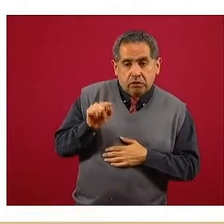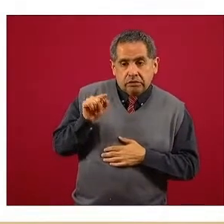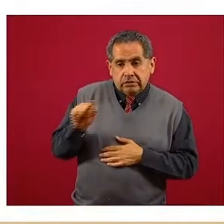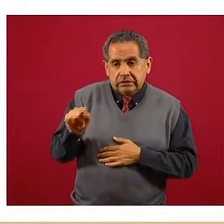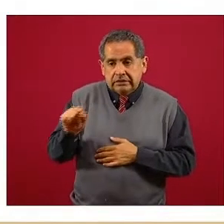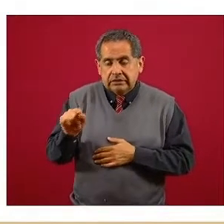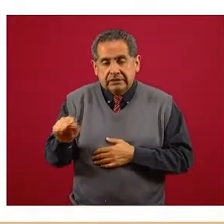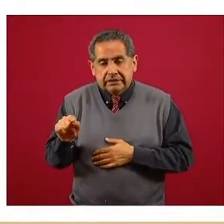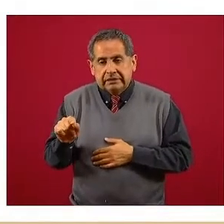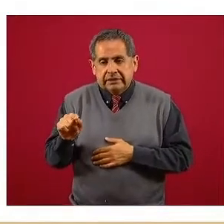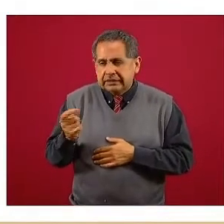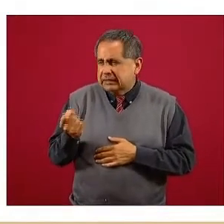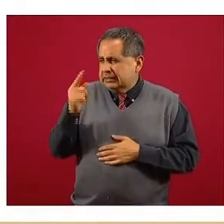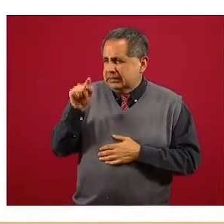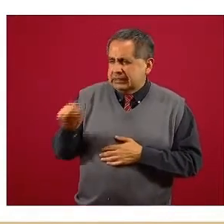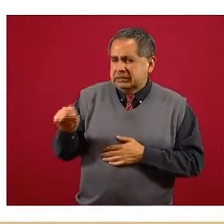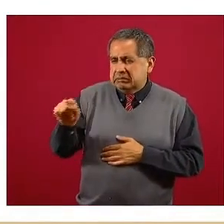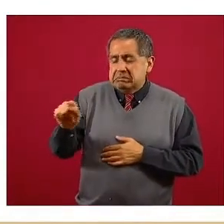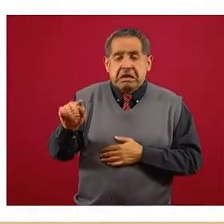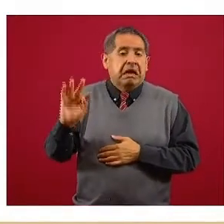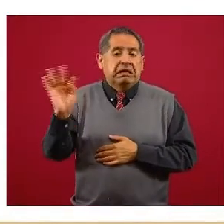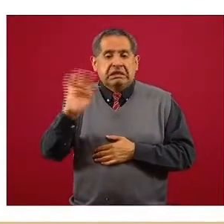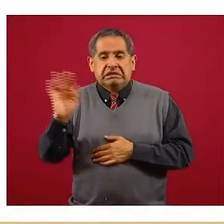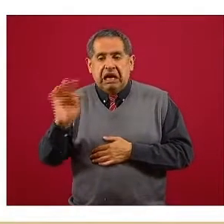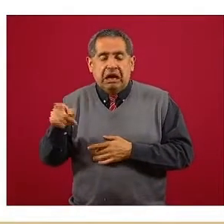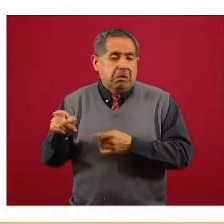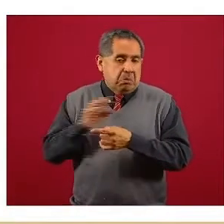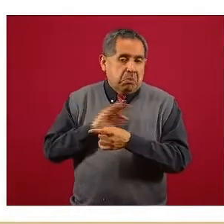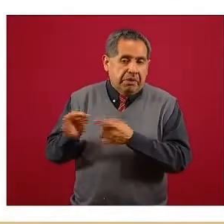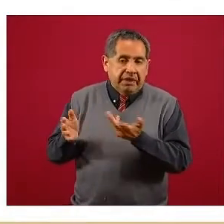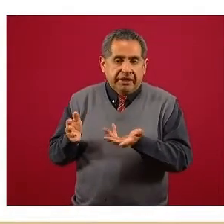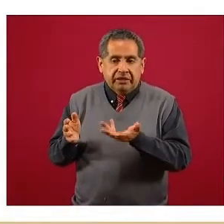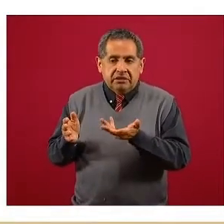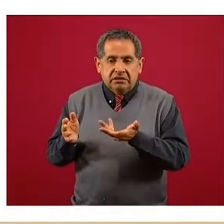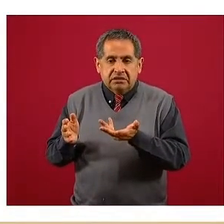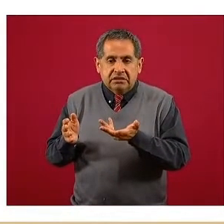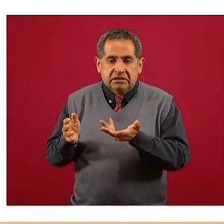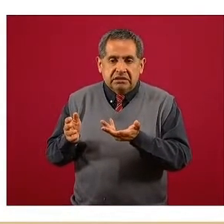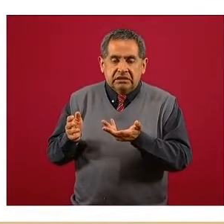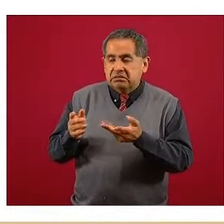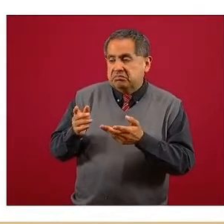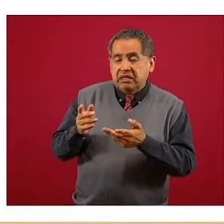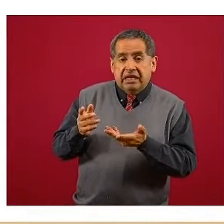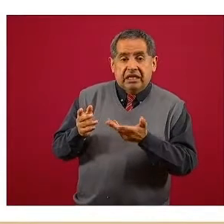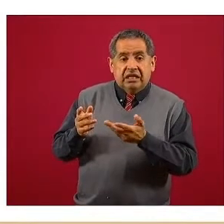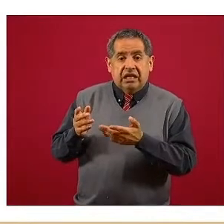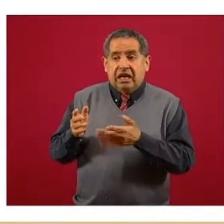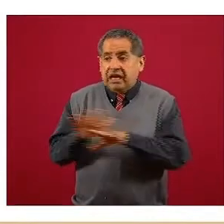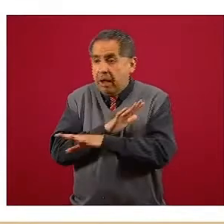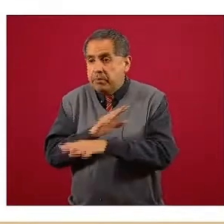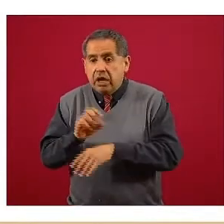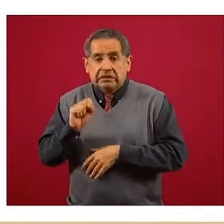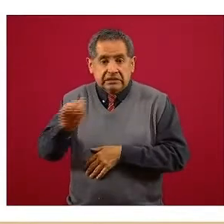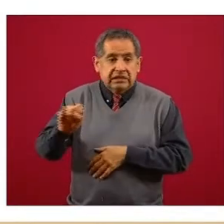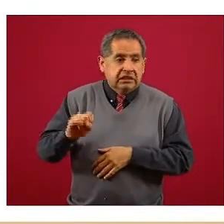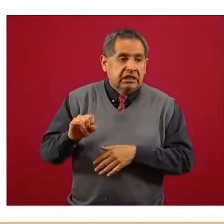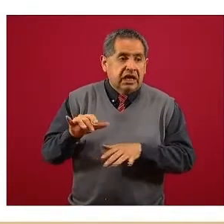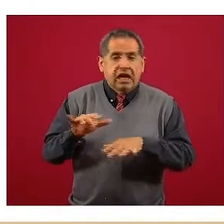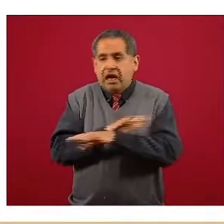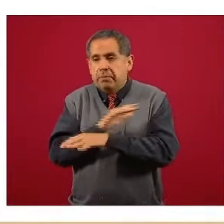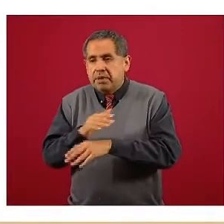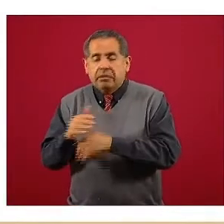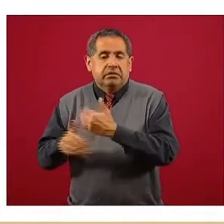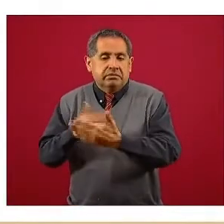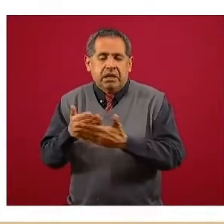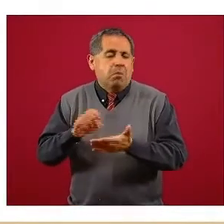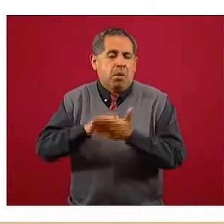estas situaciones pueden moverse, ¿no? entre ambas direcciones dependiendo del escenario de la transmisión. Es decir,